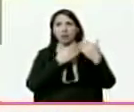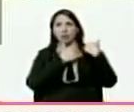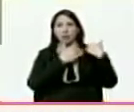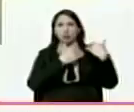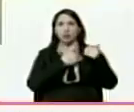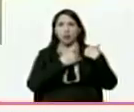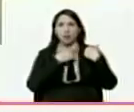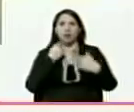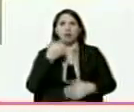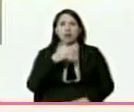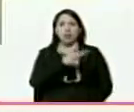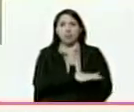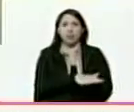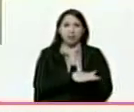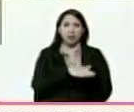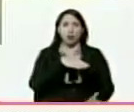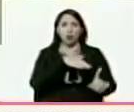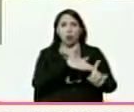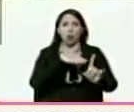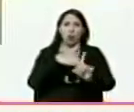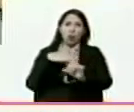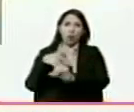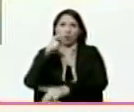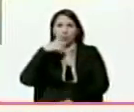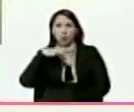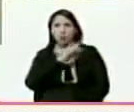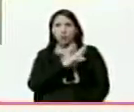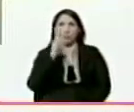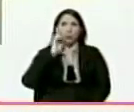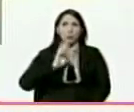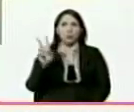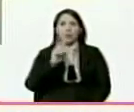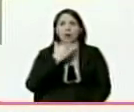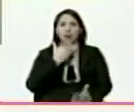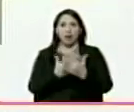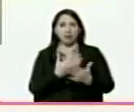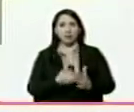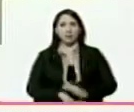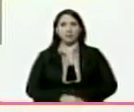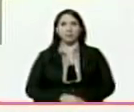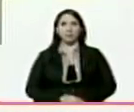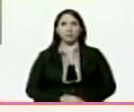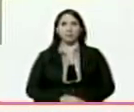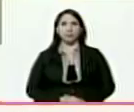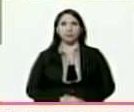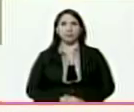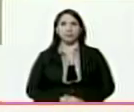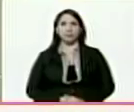humanidad contra el pueblo de la República Bolivariana de Venezuela. Muchas gracias. Buenas tardes.